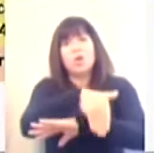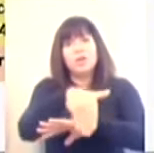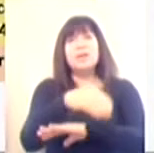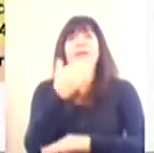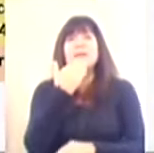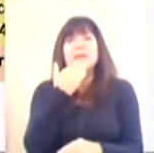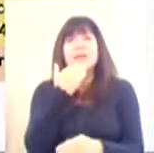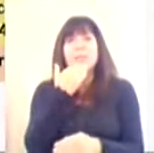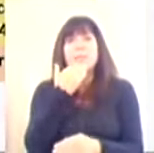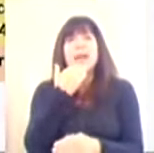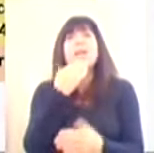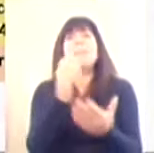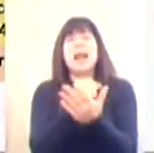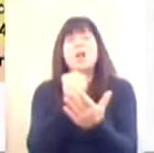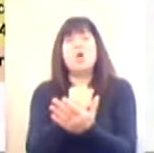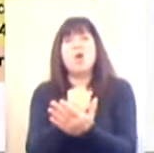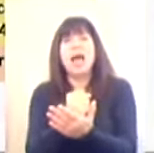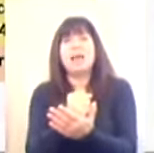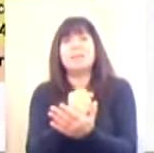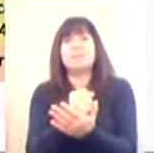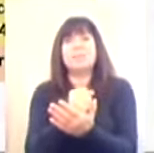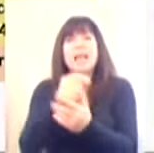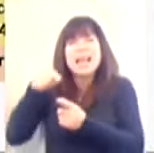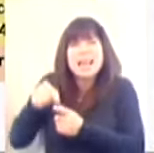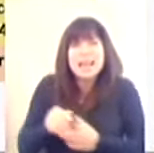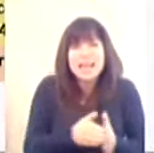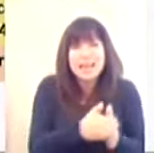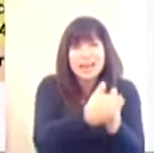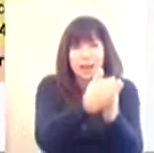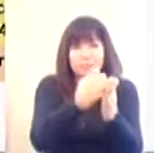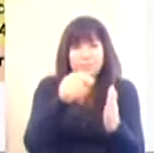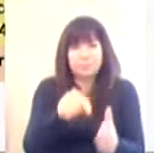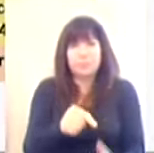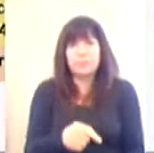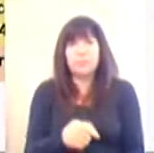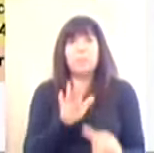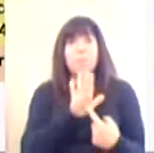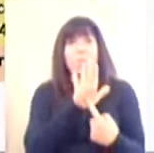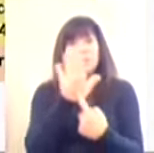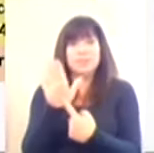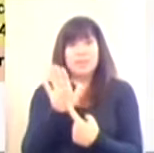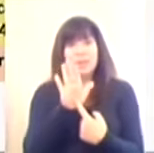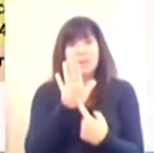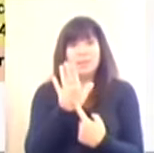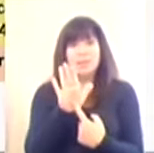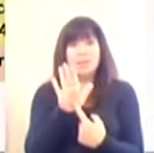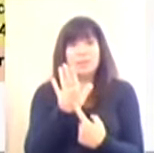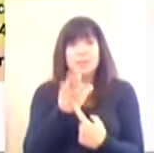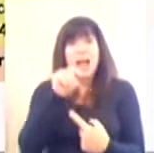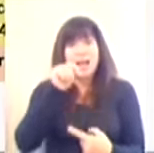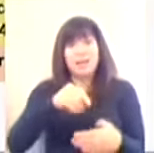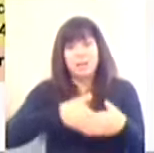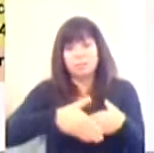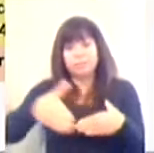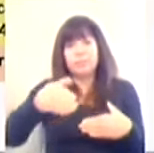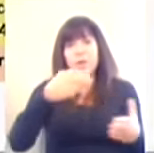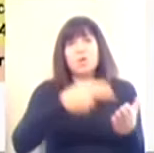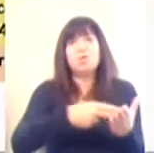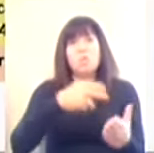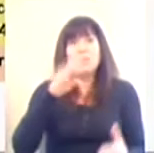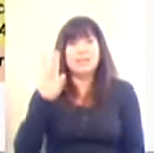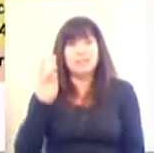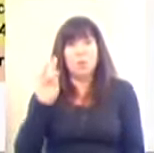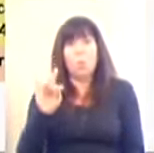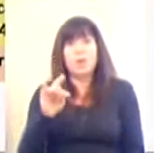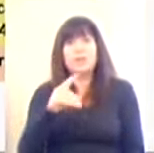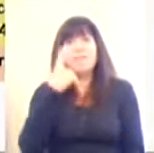para lograrlo, que es la línea punteada en el medio. Y lo que muestra es que de aquí al año 2050, vamos